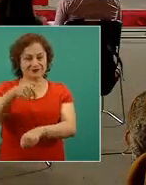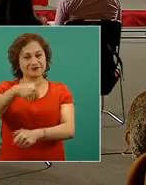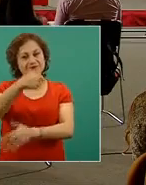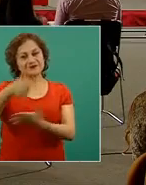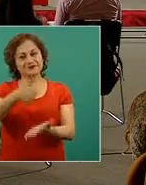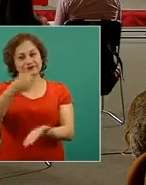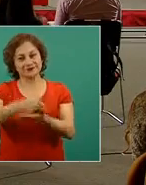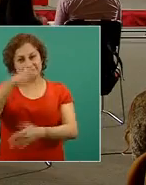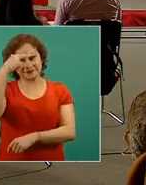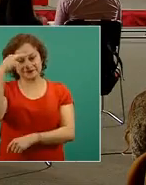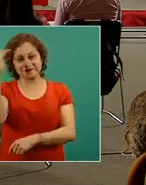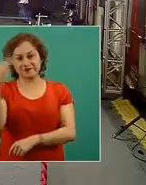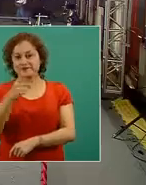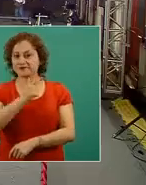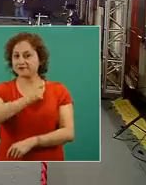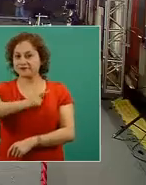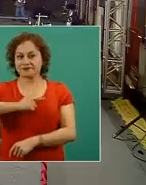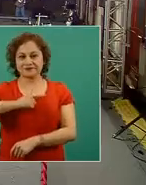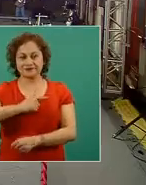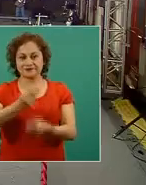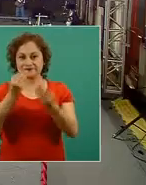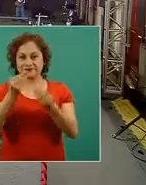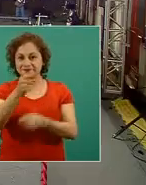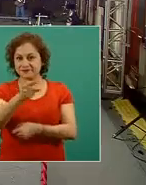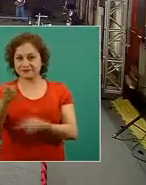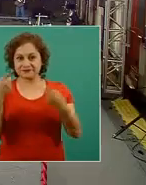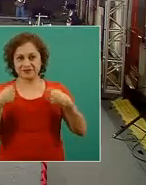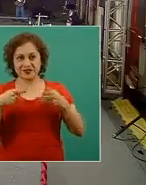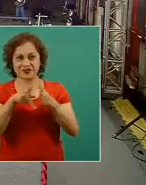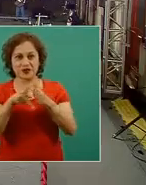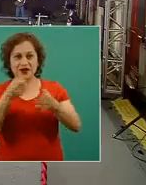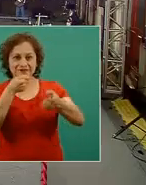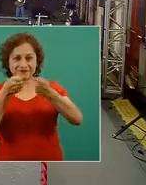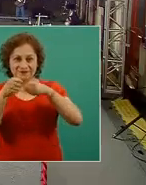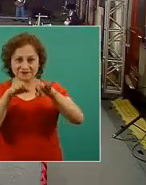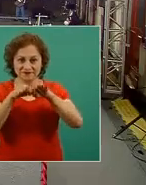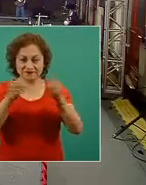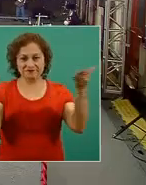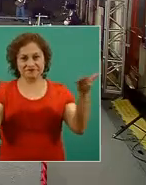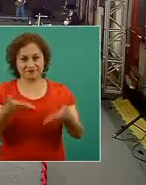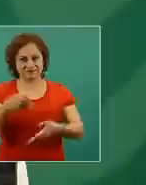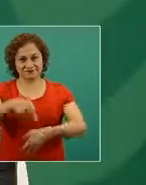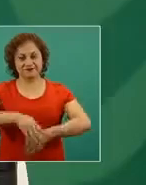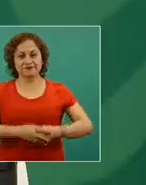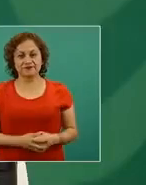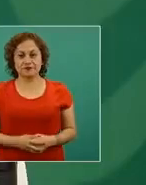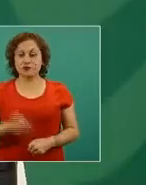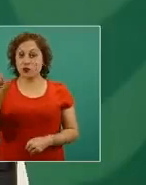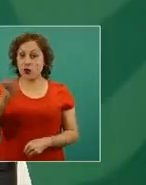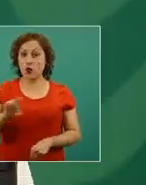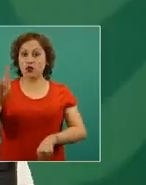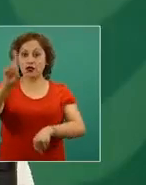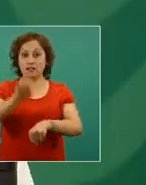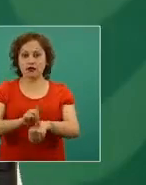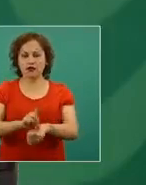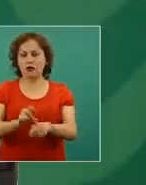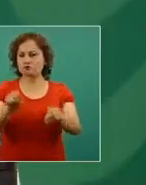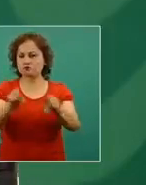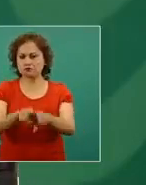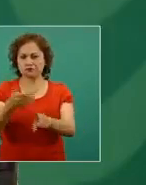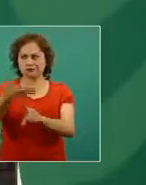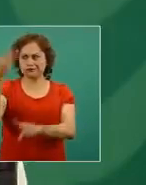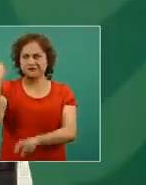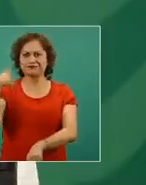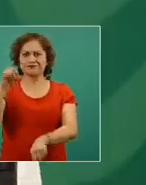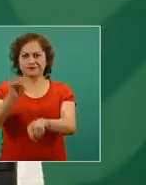da de tenerles a ustedes, comunicadoras y comunicadores. Hoy vamos a presentar, como en el curso de la semana, el